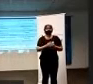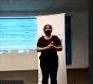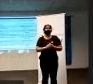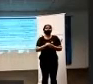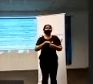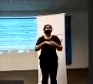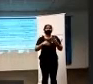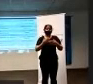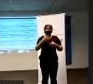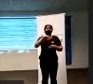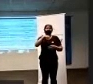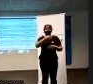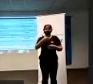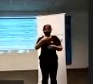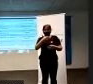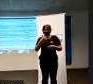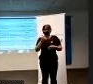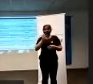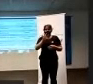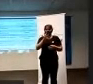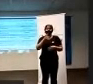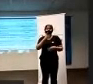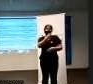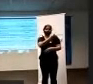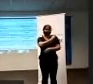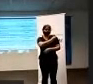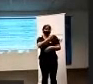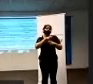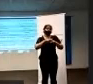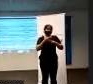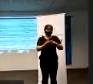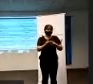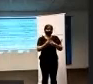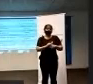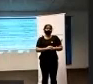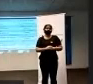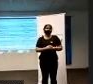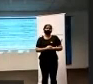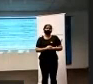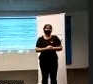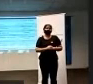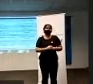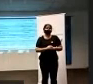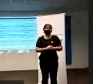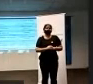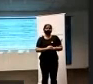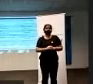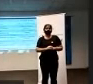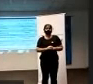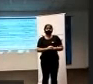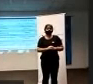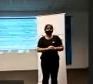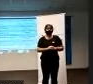intercambiabilidad con otras vacunas, no, o administración con otras vacunas, ante la falta de evidencia no se recomienda, el lapso entre diferentes tipos de